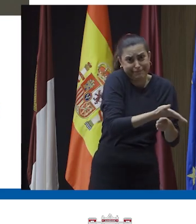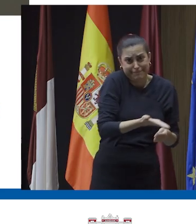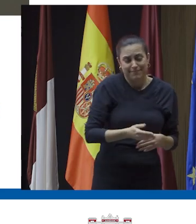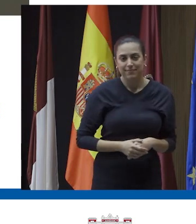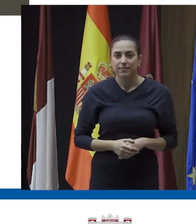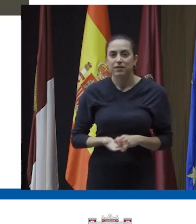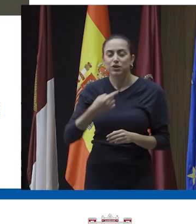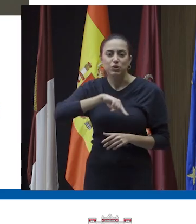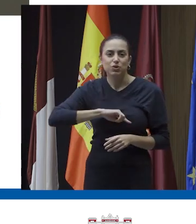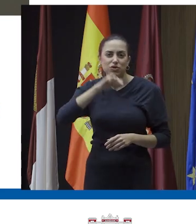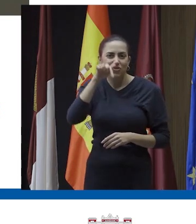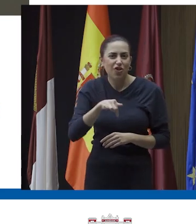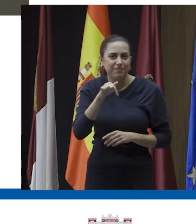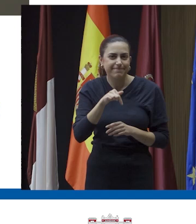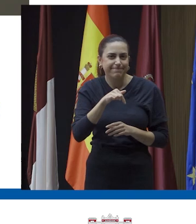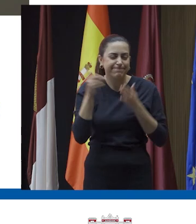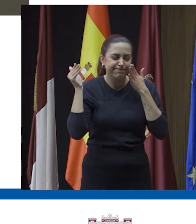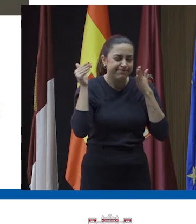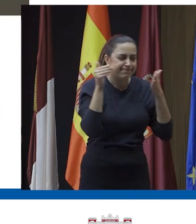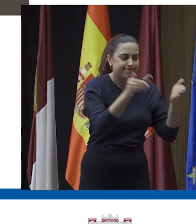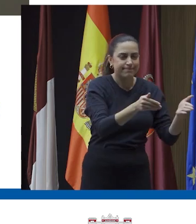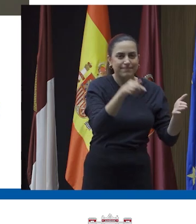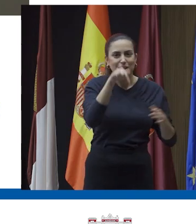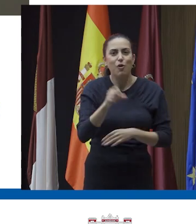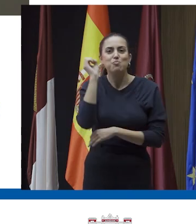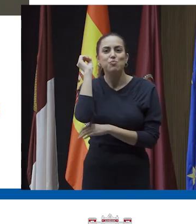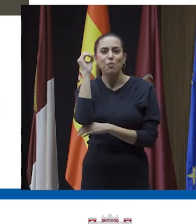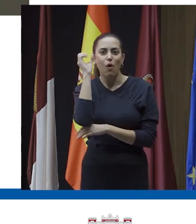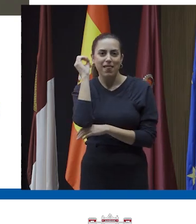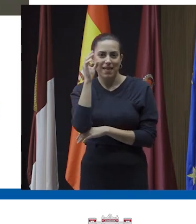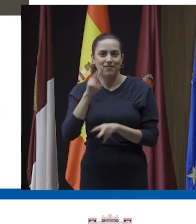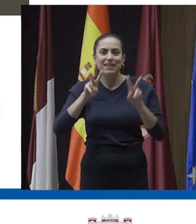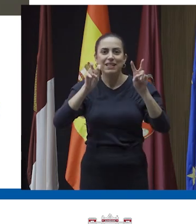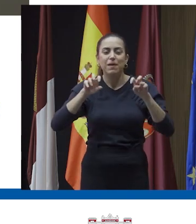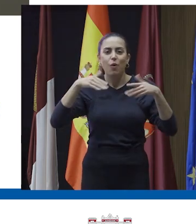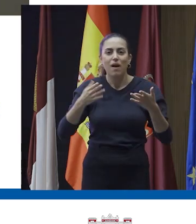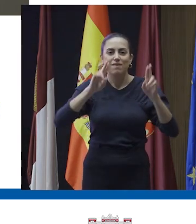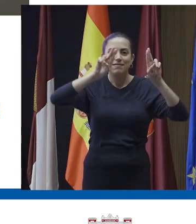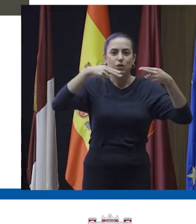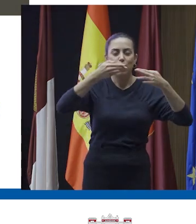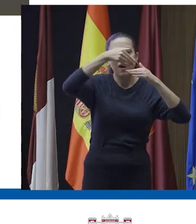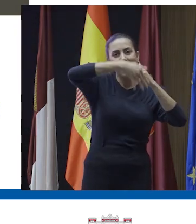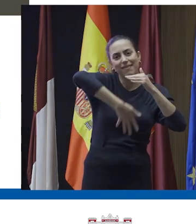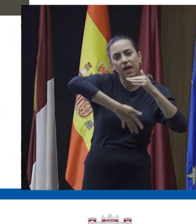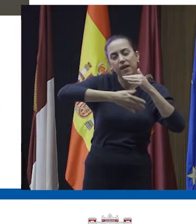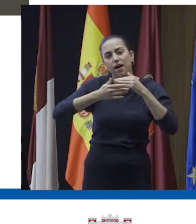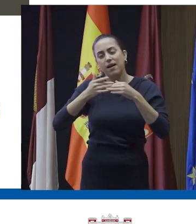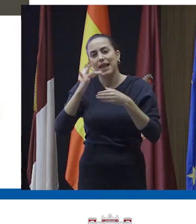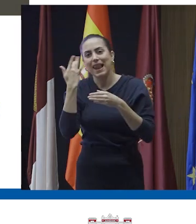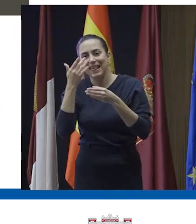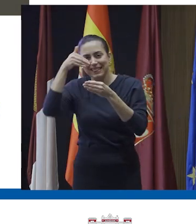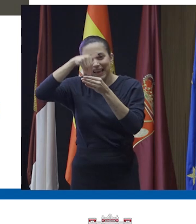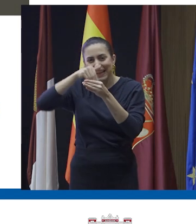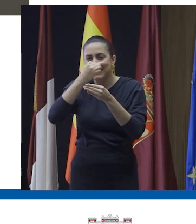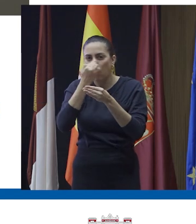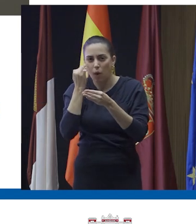pues en nuestro caso pues vamos a ver nuestra ponencia, que es el de cataratas y lentes intraoculares. Bueno, pues en primer